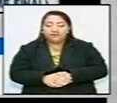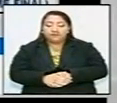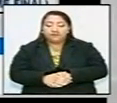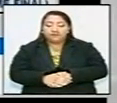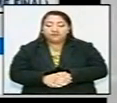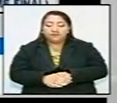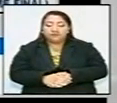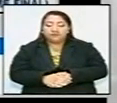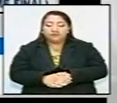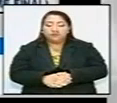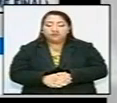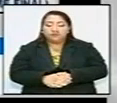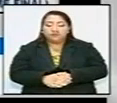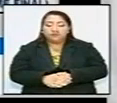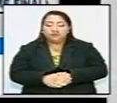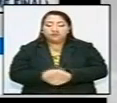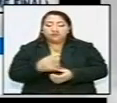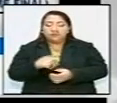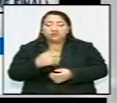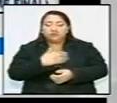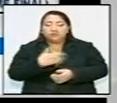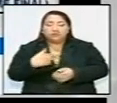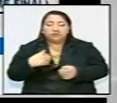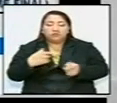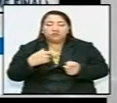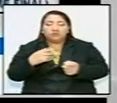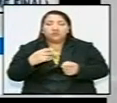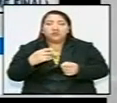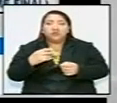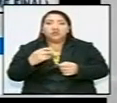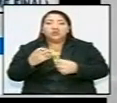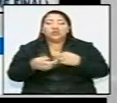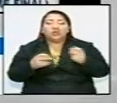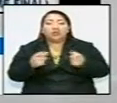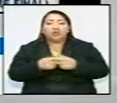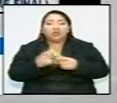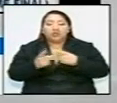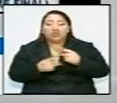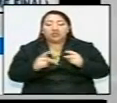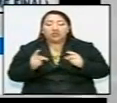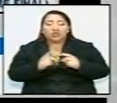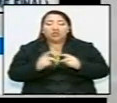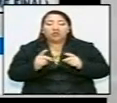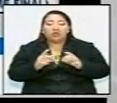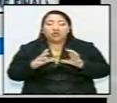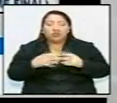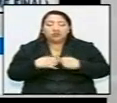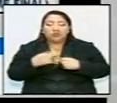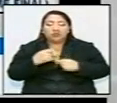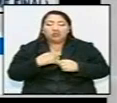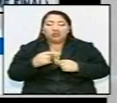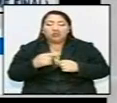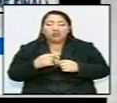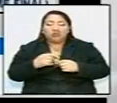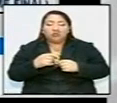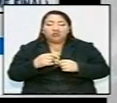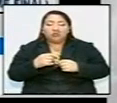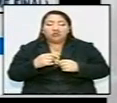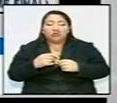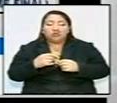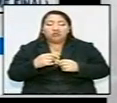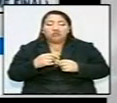Comisión de Ética expresamente recomienda declarar infundada la denuncia de parte